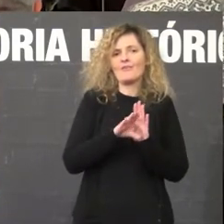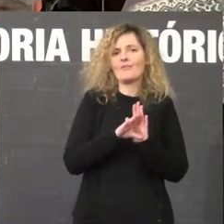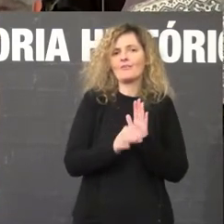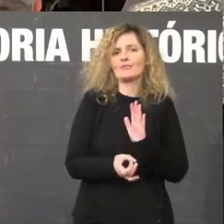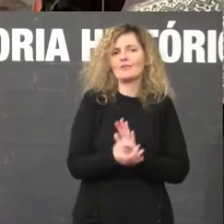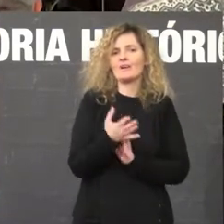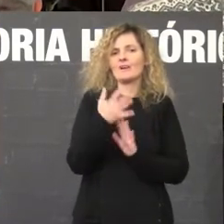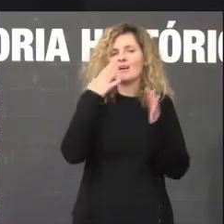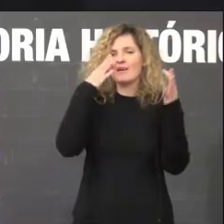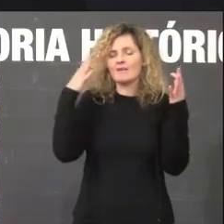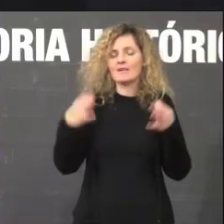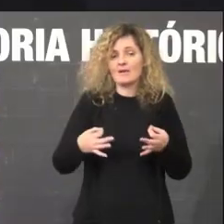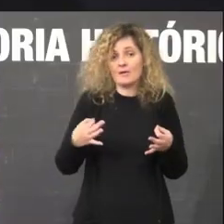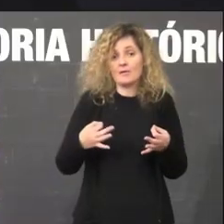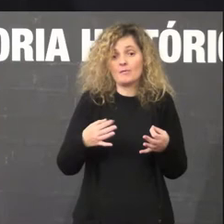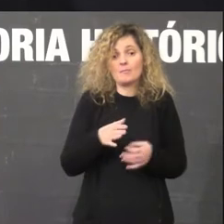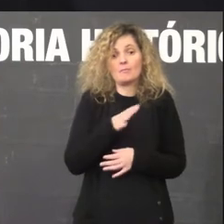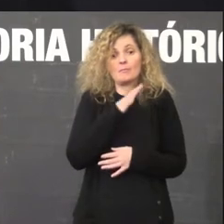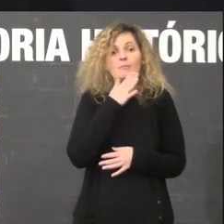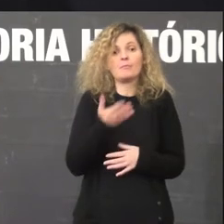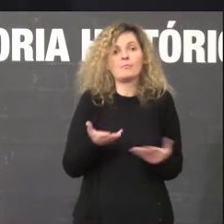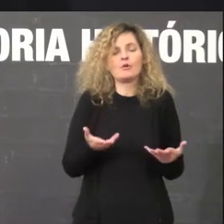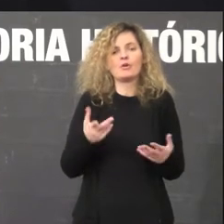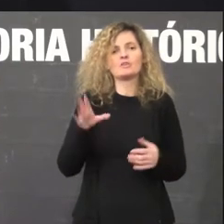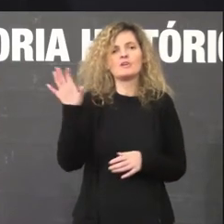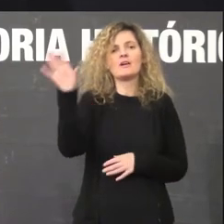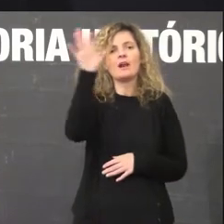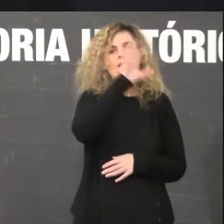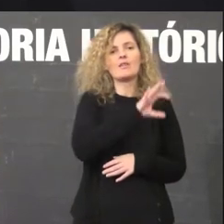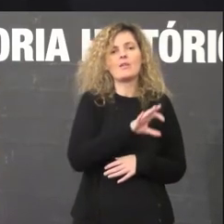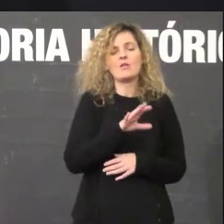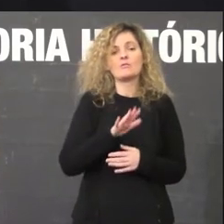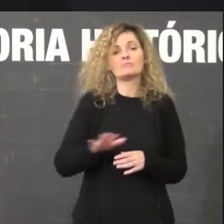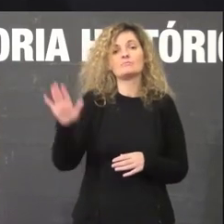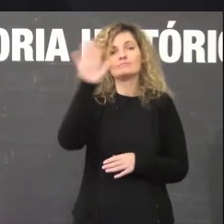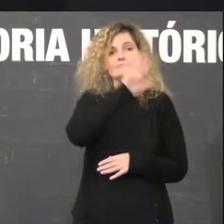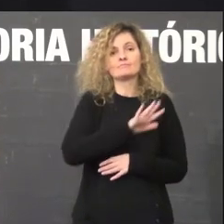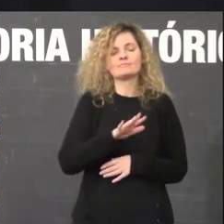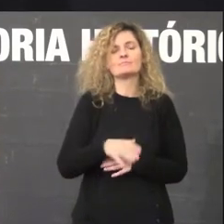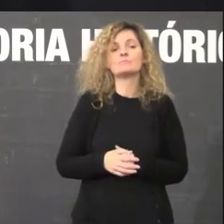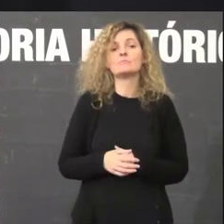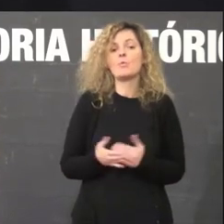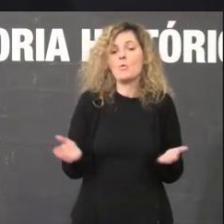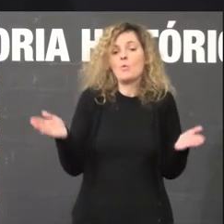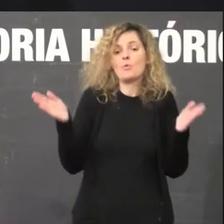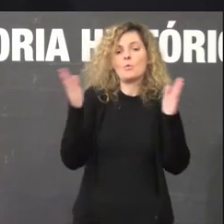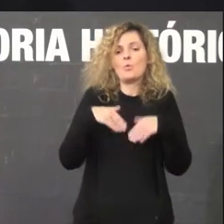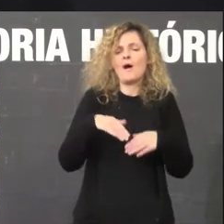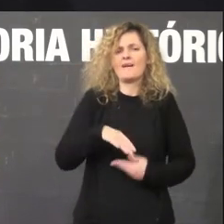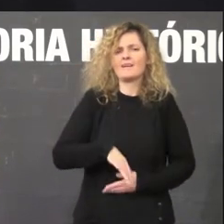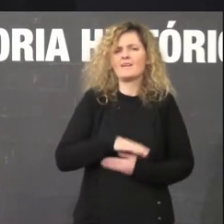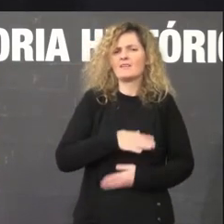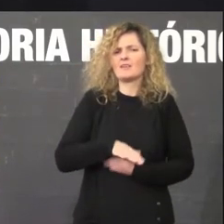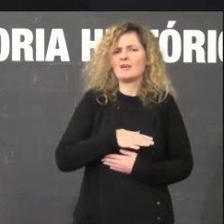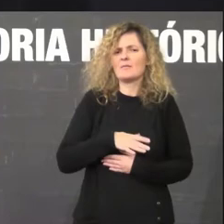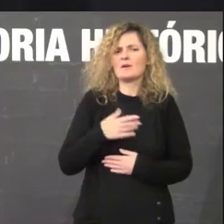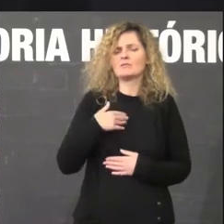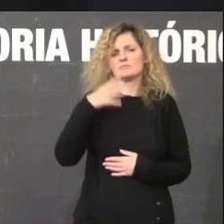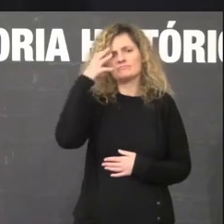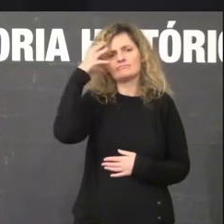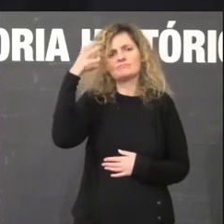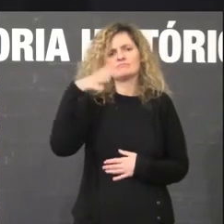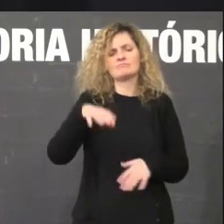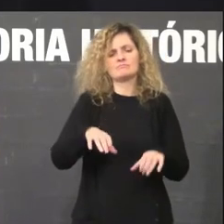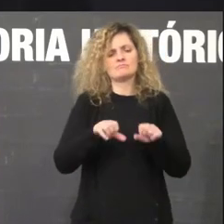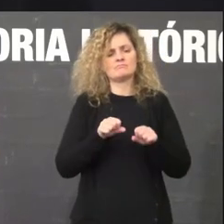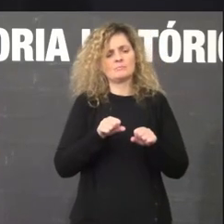constituinte real. Por lo tanto, as nacións do Estado non tuveron a capacidade de ser soberanas para